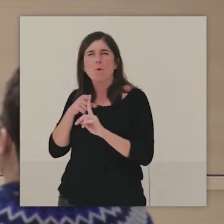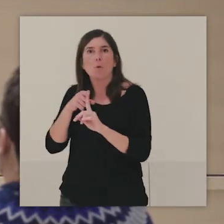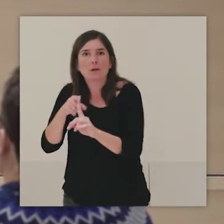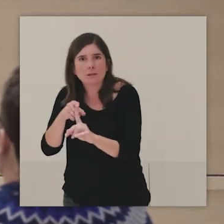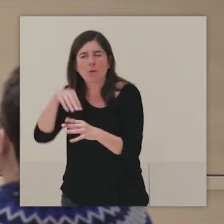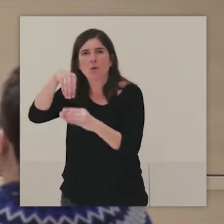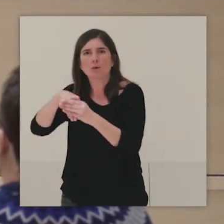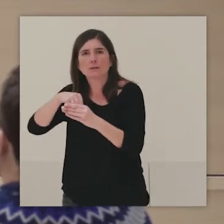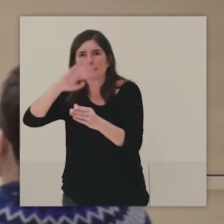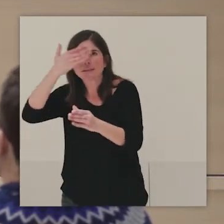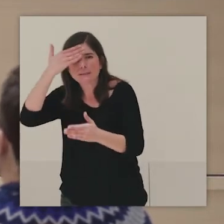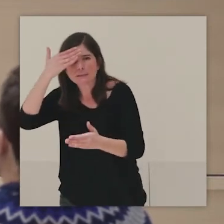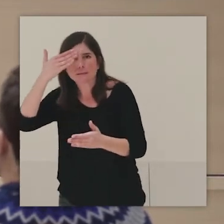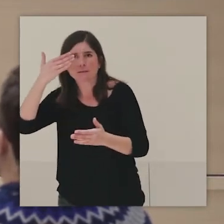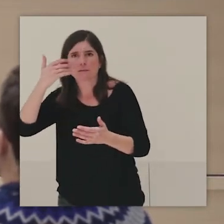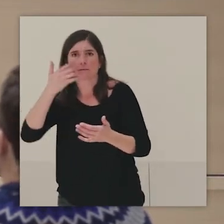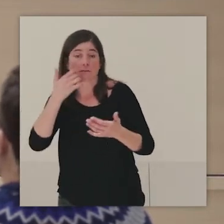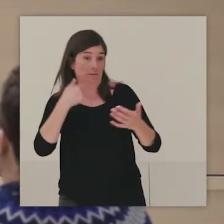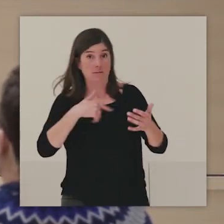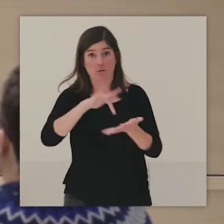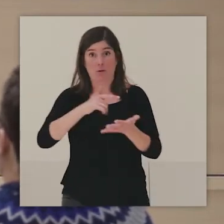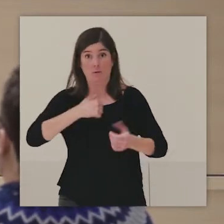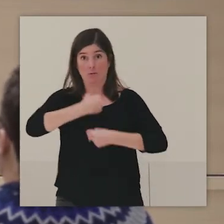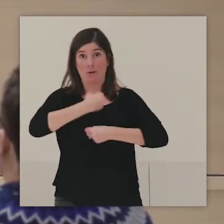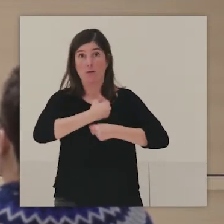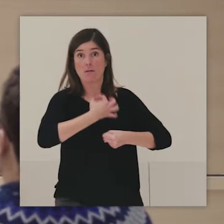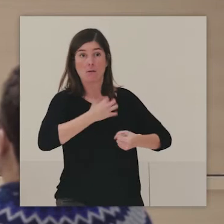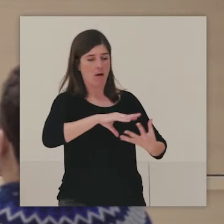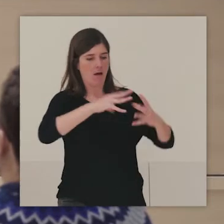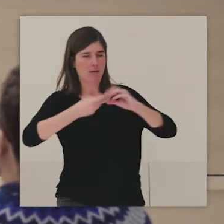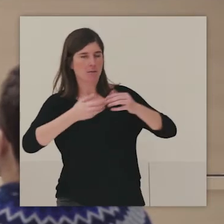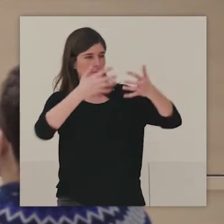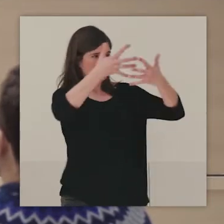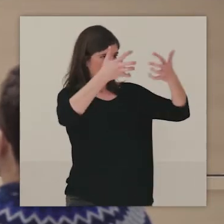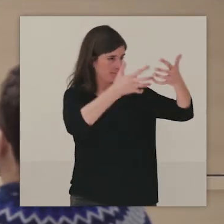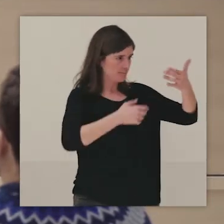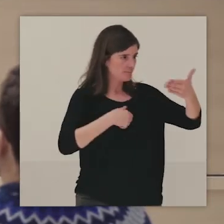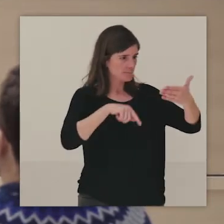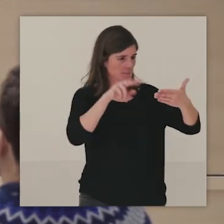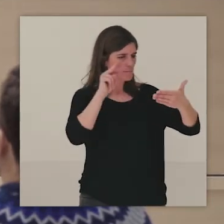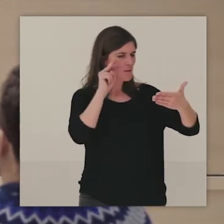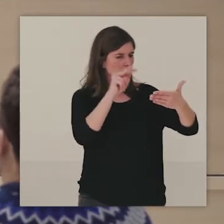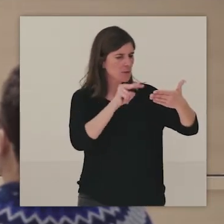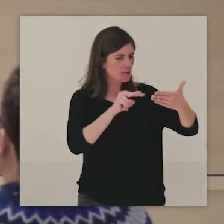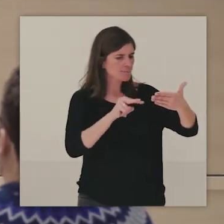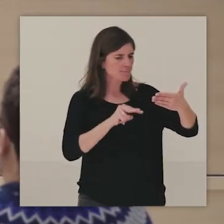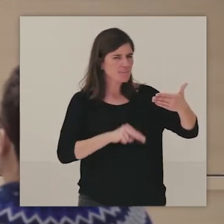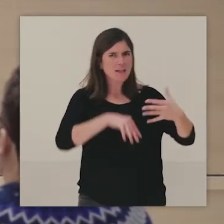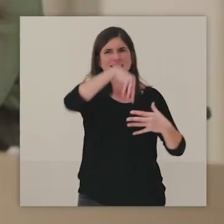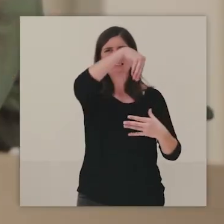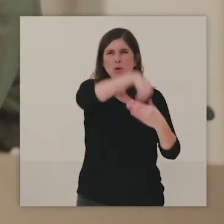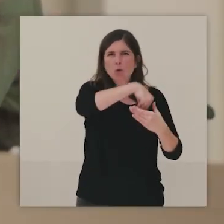siempre miro cuál es la esencia del contenido. Entonces, se trata de ver cuál es el